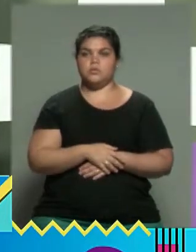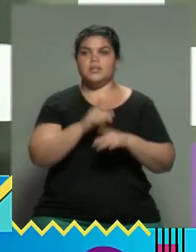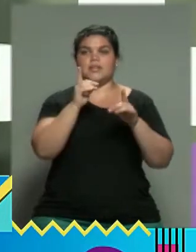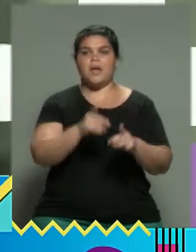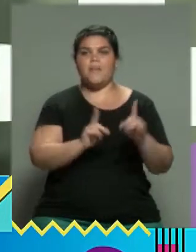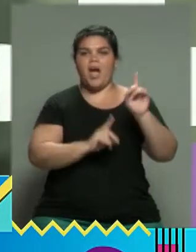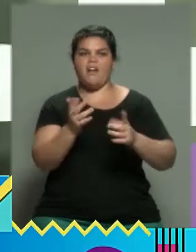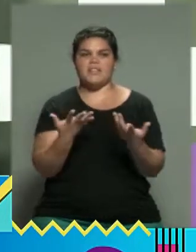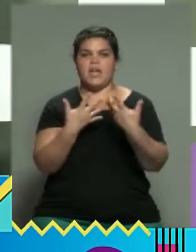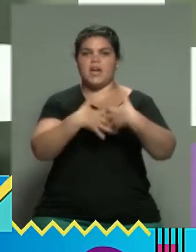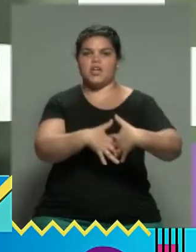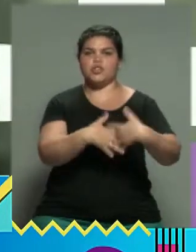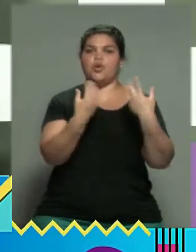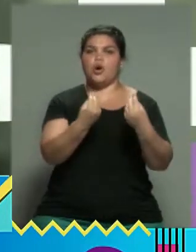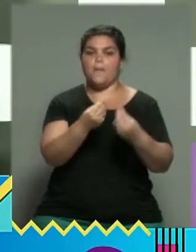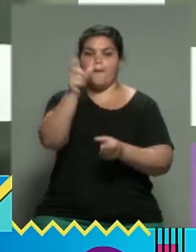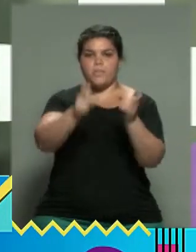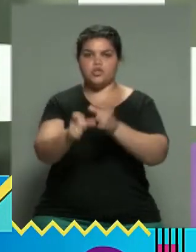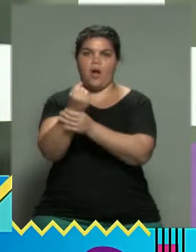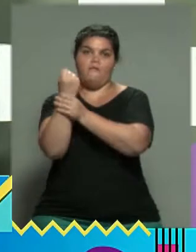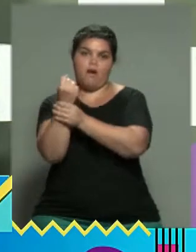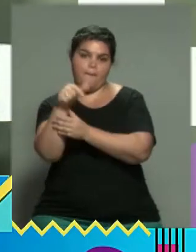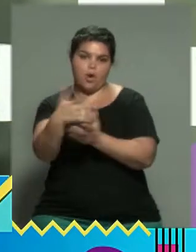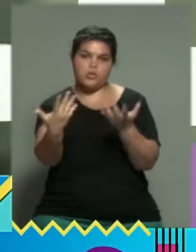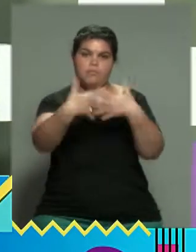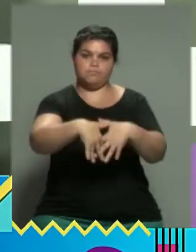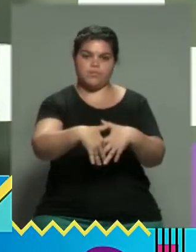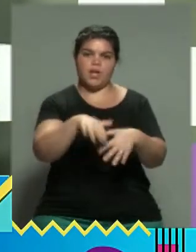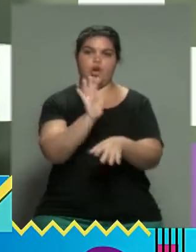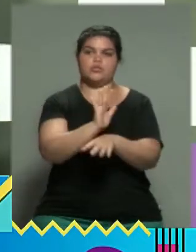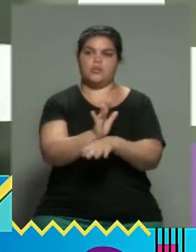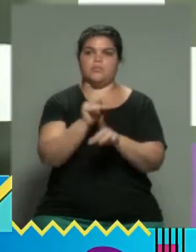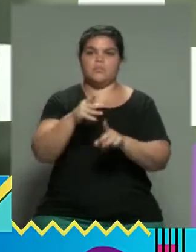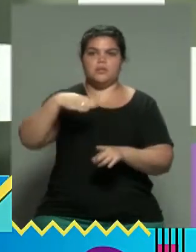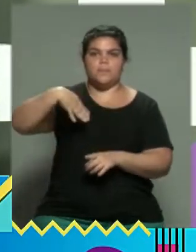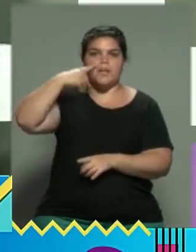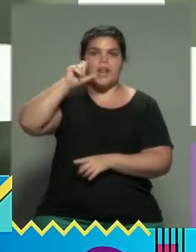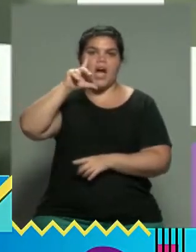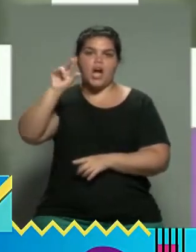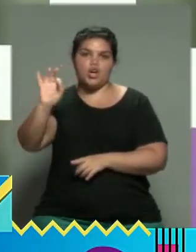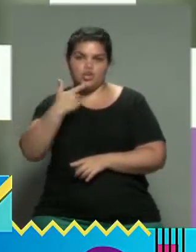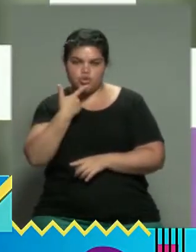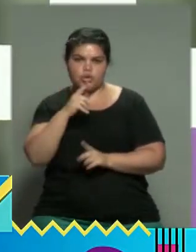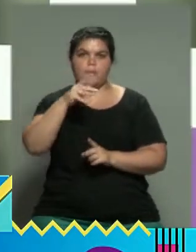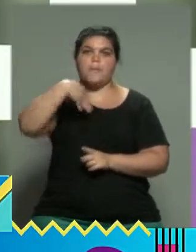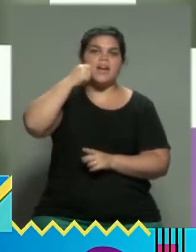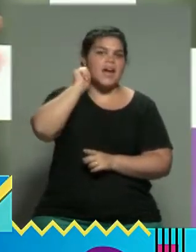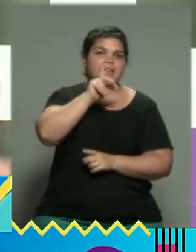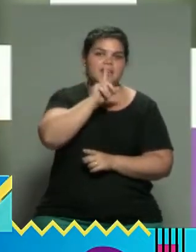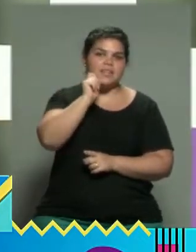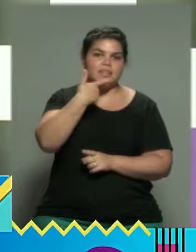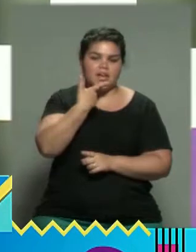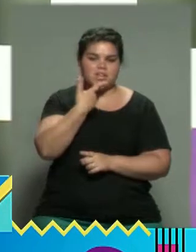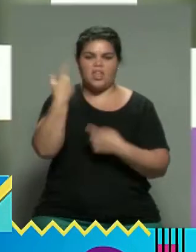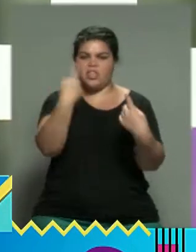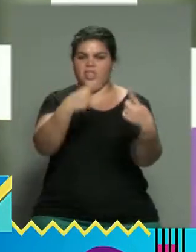con personalidades públicas y sociales. Se me viene a la cabeza Milagro Sala, Margarita Barrientos, cómo va hacia otro